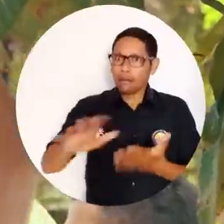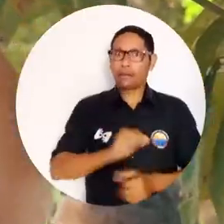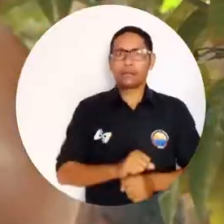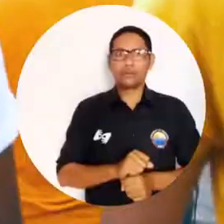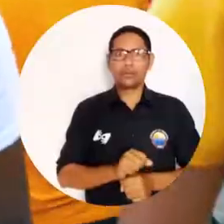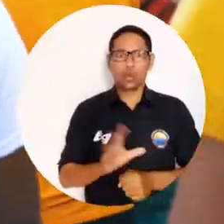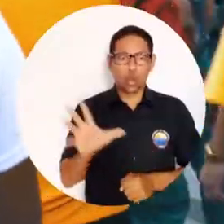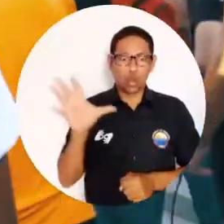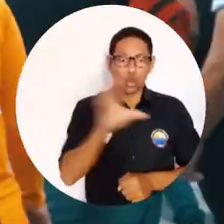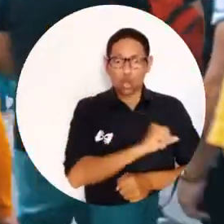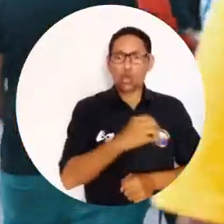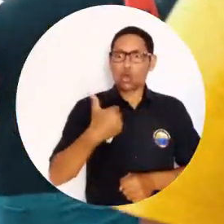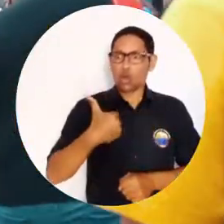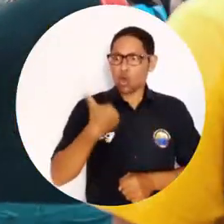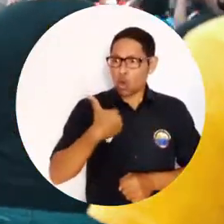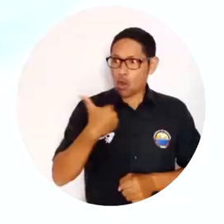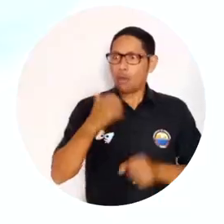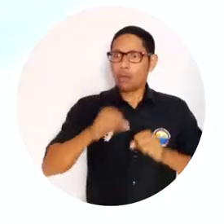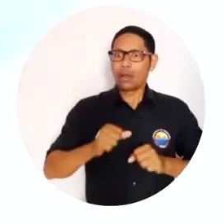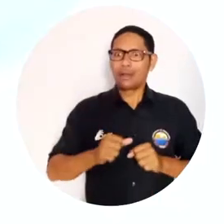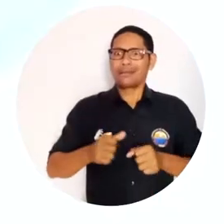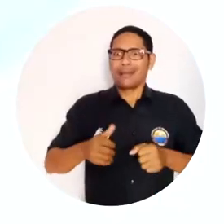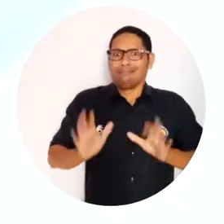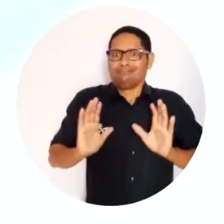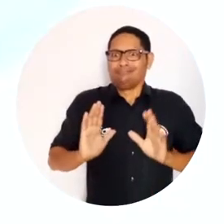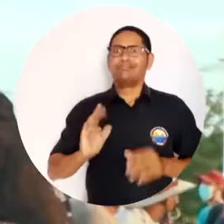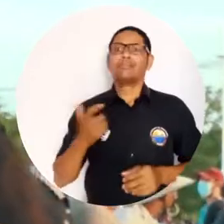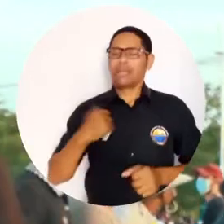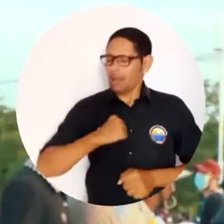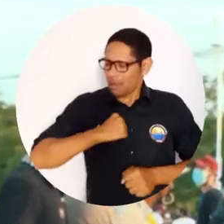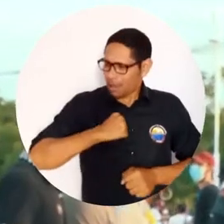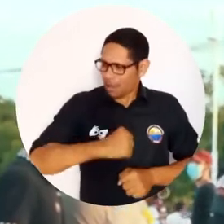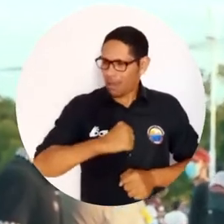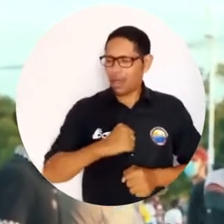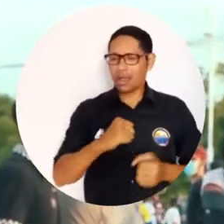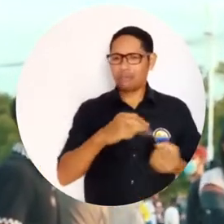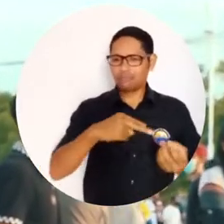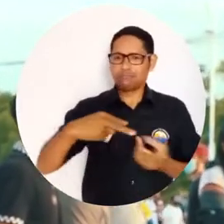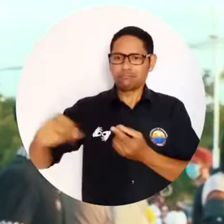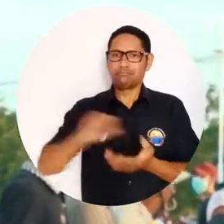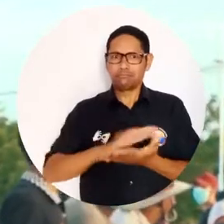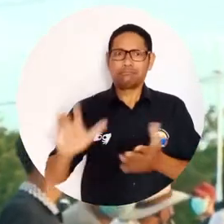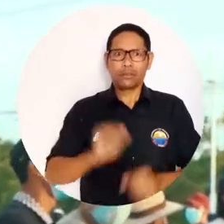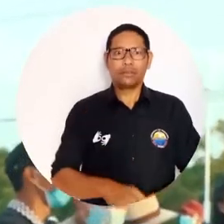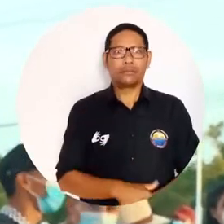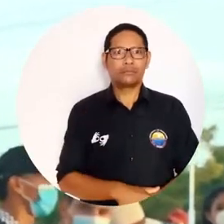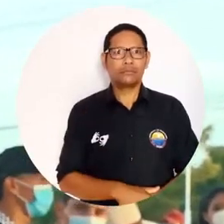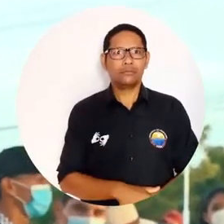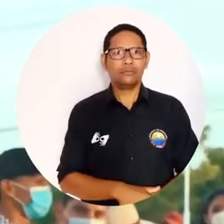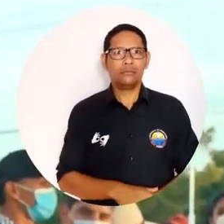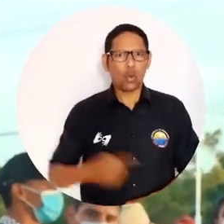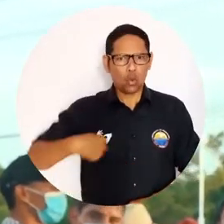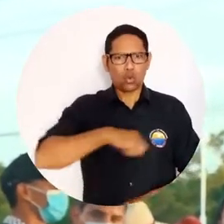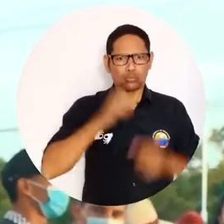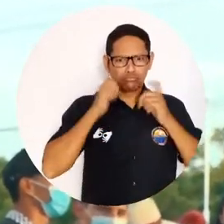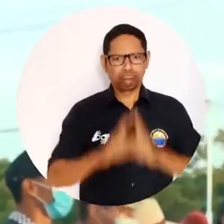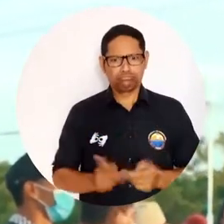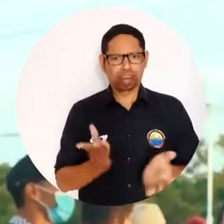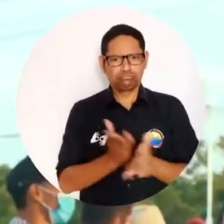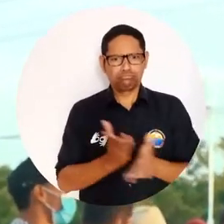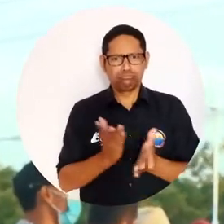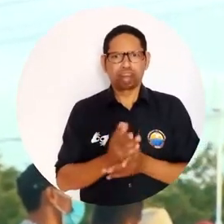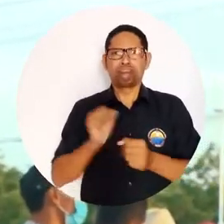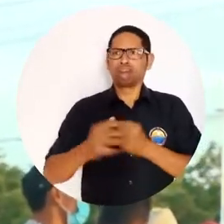nacer podamos tener garantizado nuestro derecho a la formación superior. Marché porque considero que la voz de nosotros, de los estudiantes, debe ser